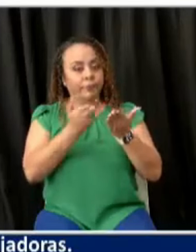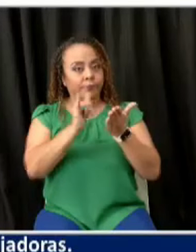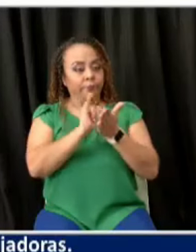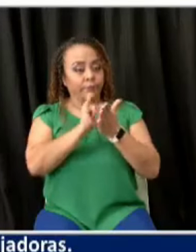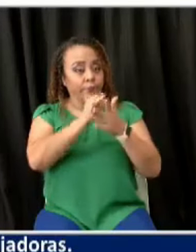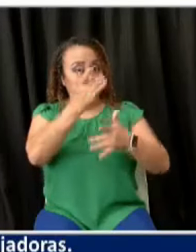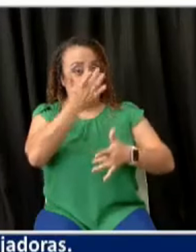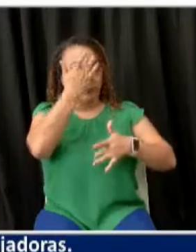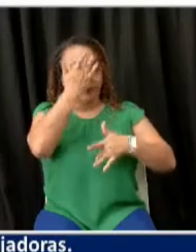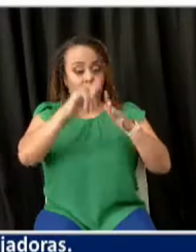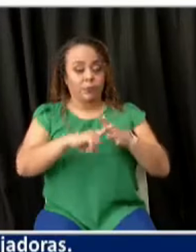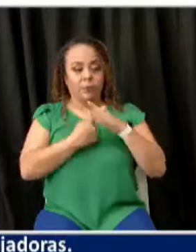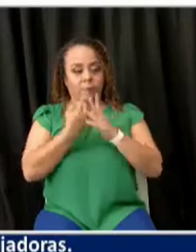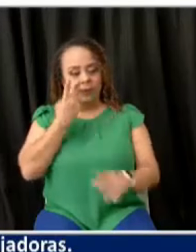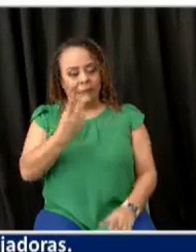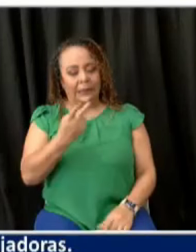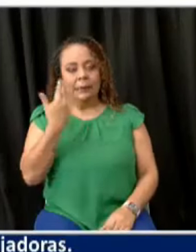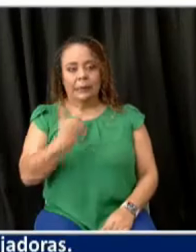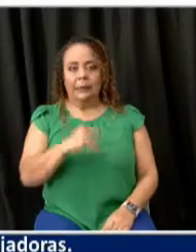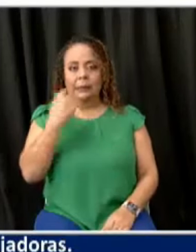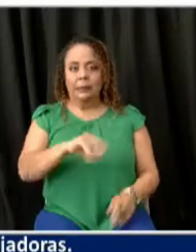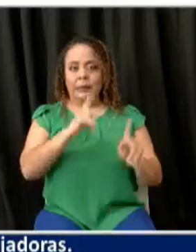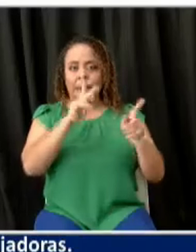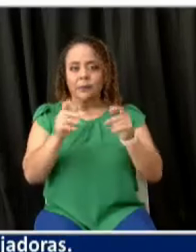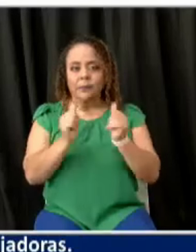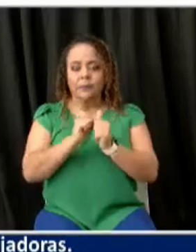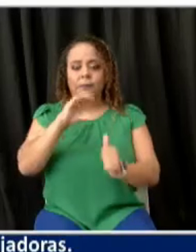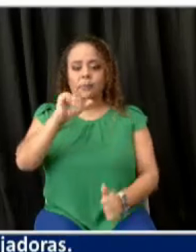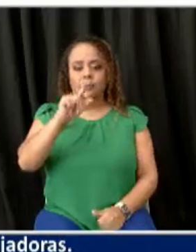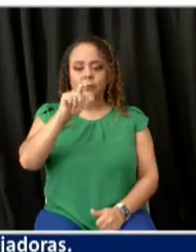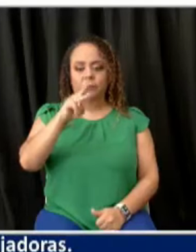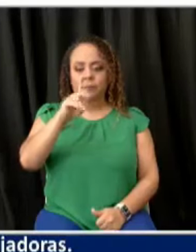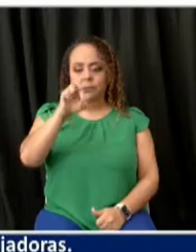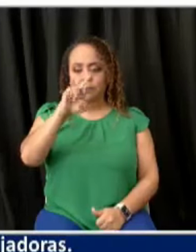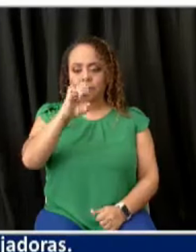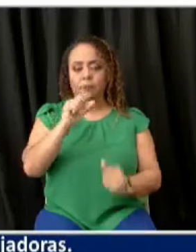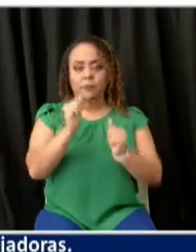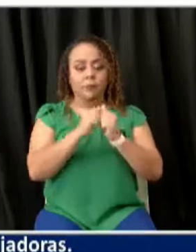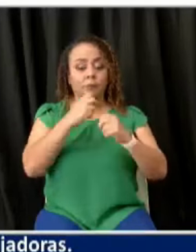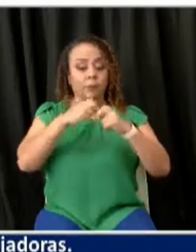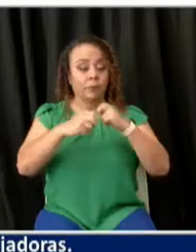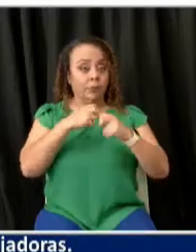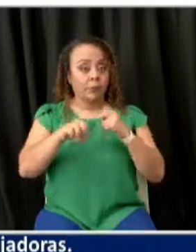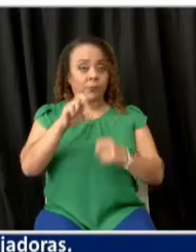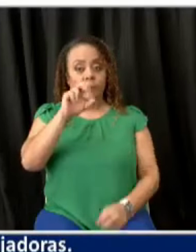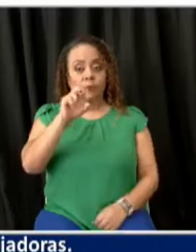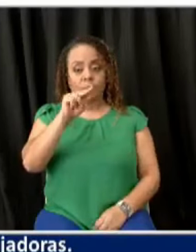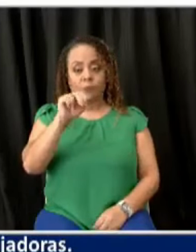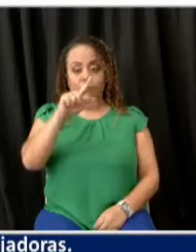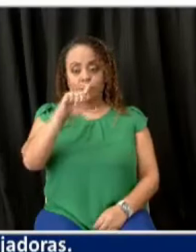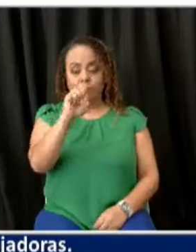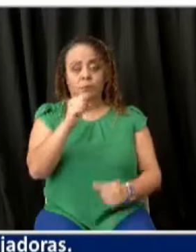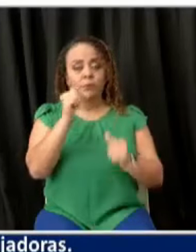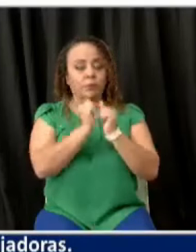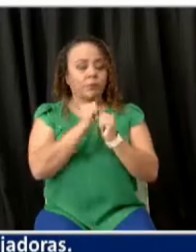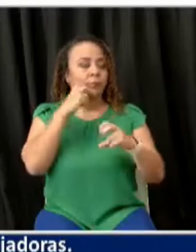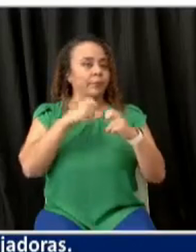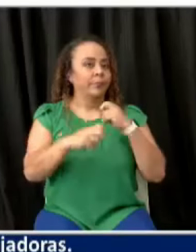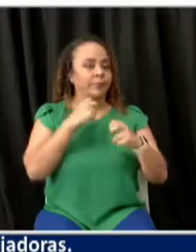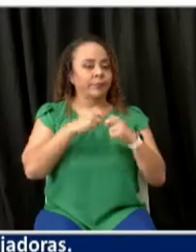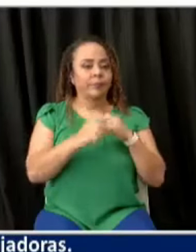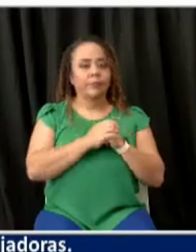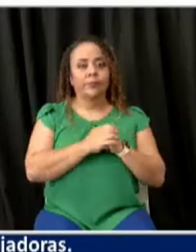pacientes, empezamos a ver personas con calambres, personas con alteraciones de la función renal, personas con